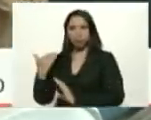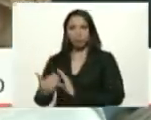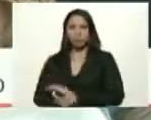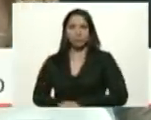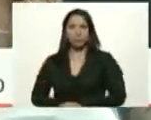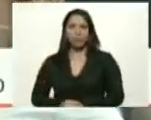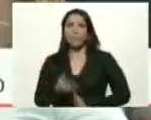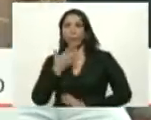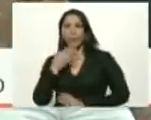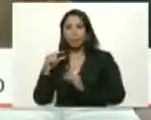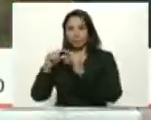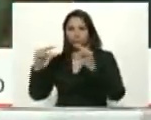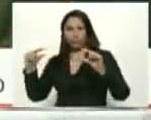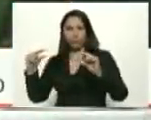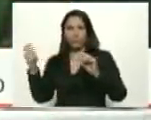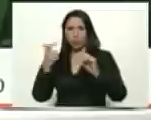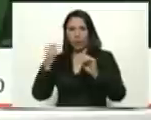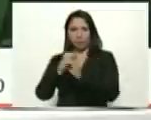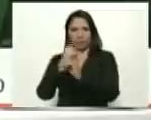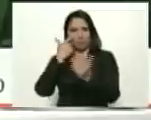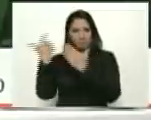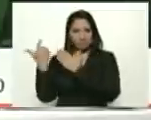Se los voy a mostrar.